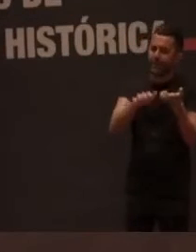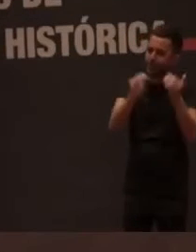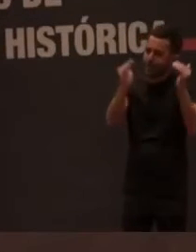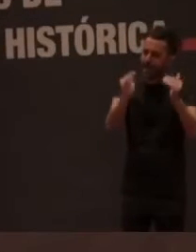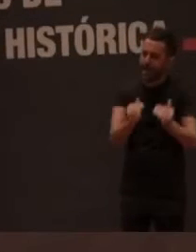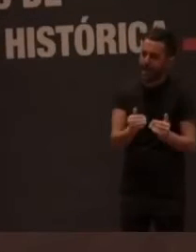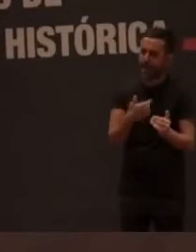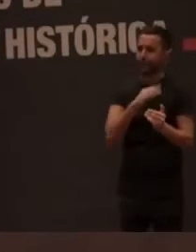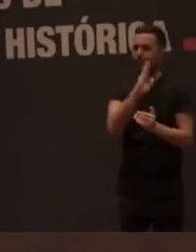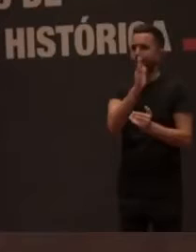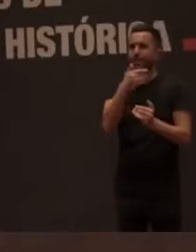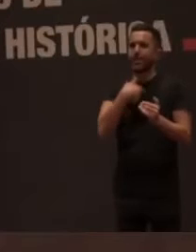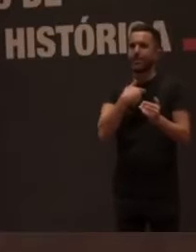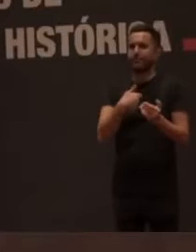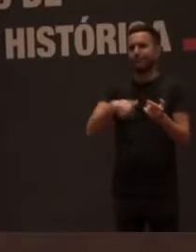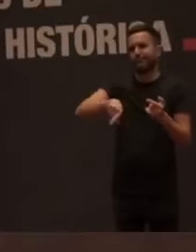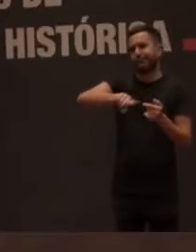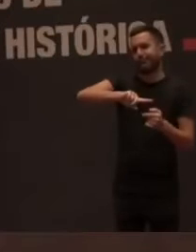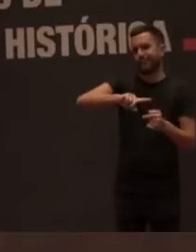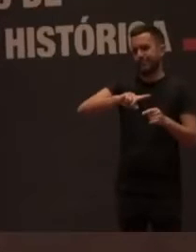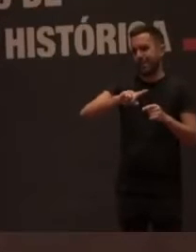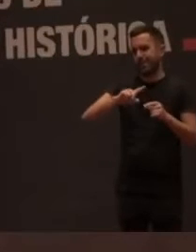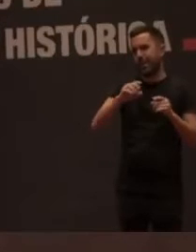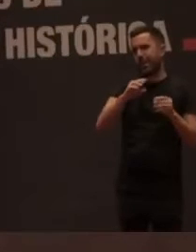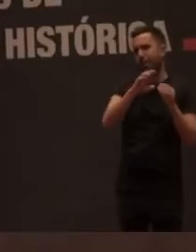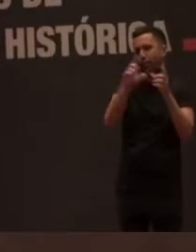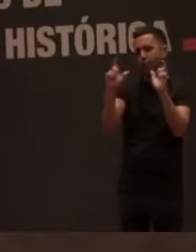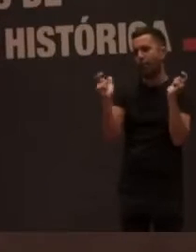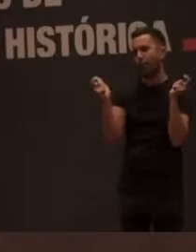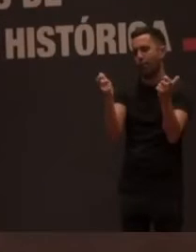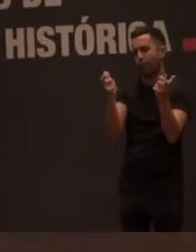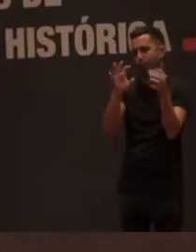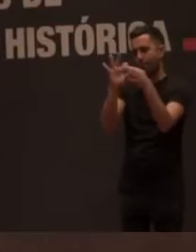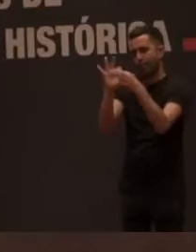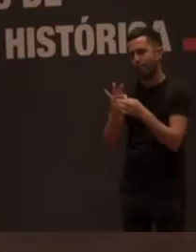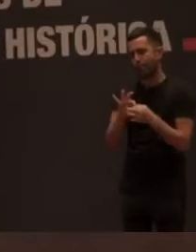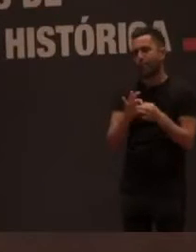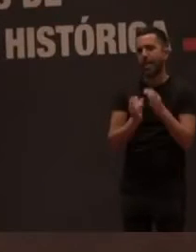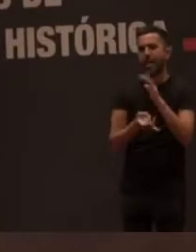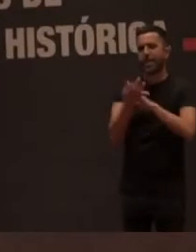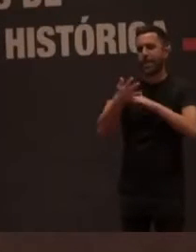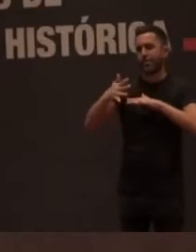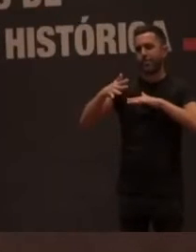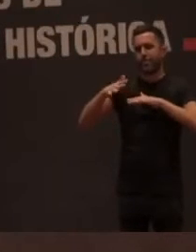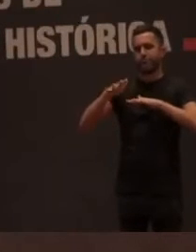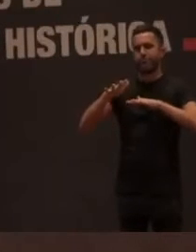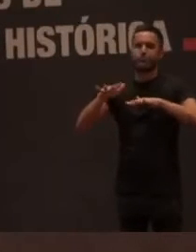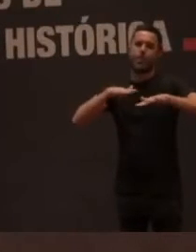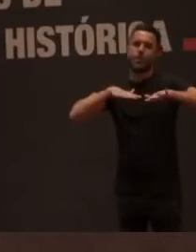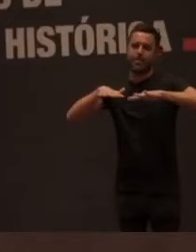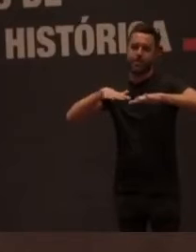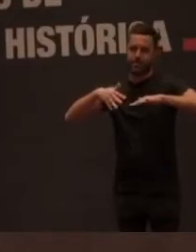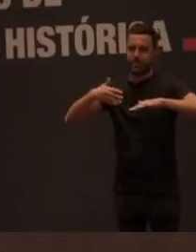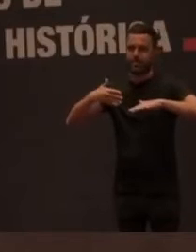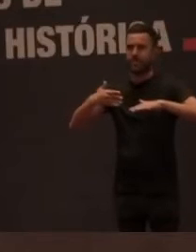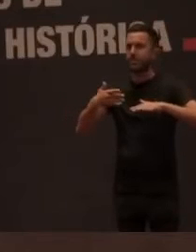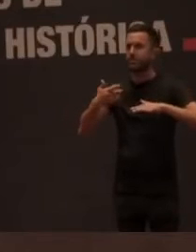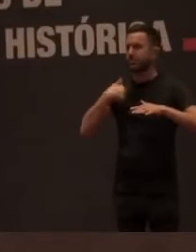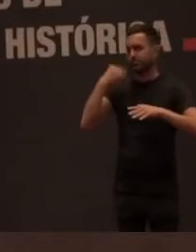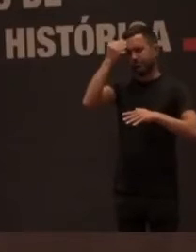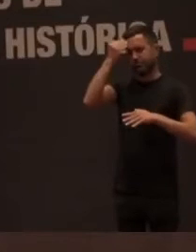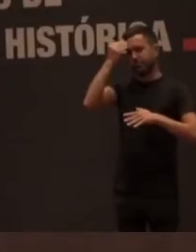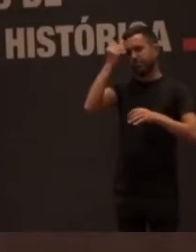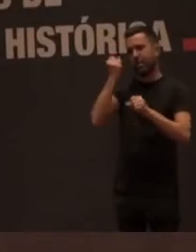el conjunto, para crear una gran movilización. Así que yo creo que hay un trabajo muy, muy importante, un trabajo pedagógico